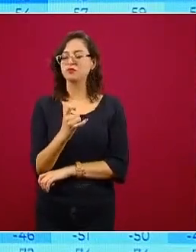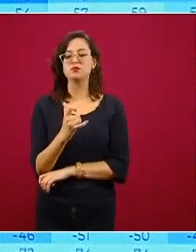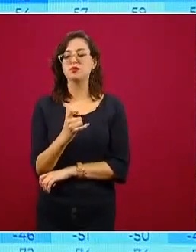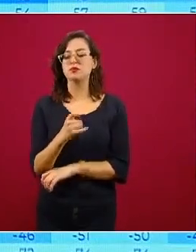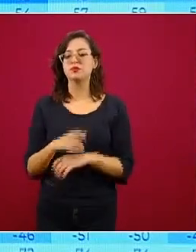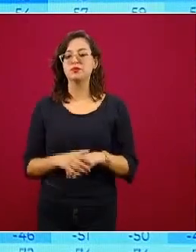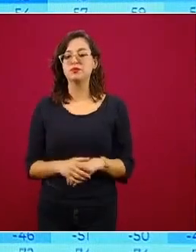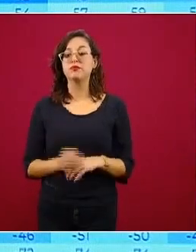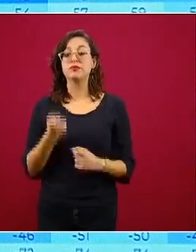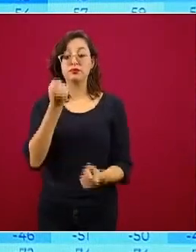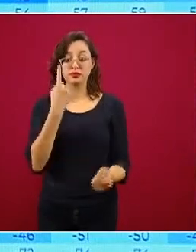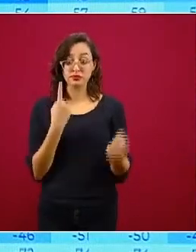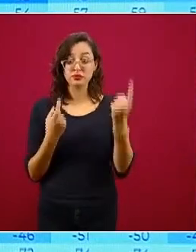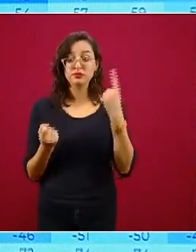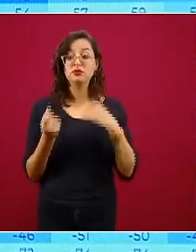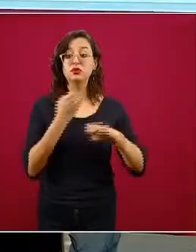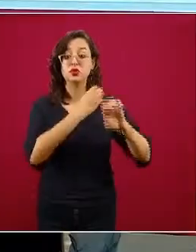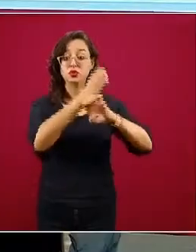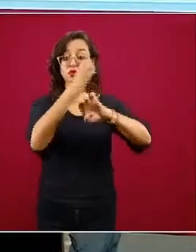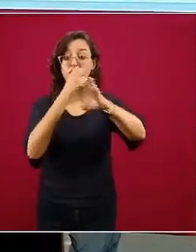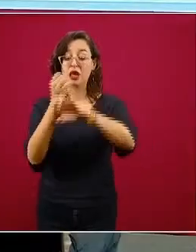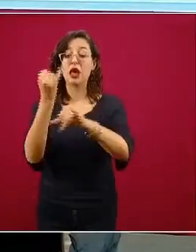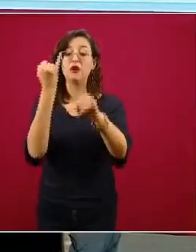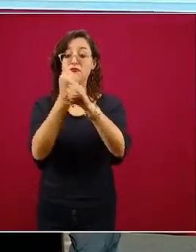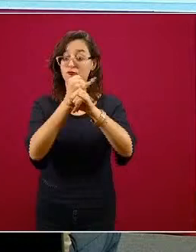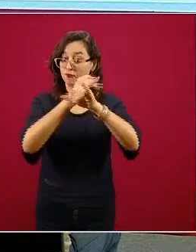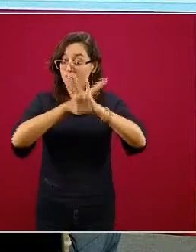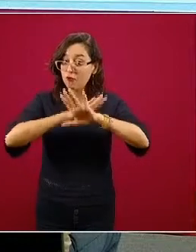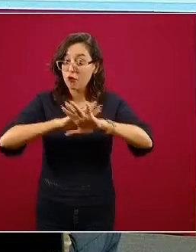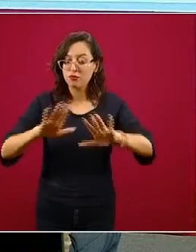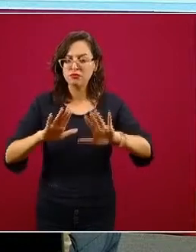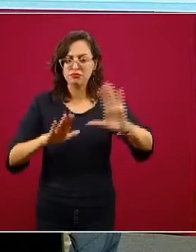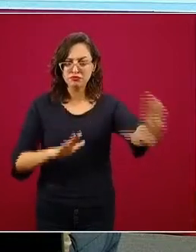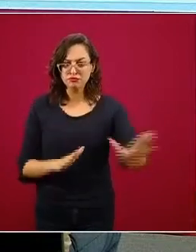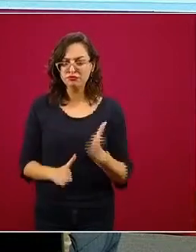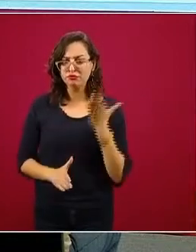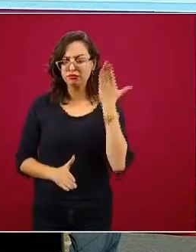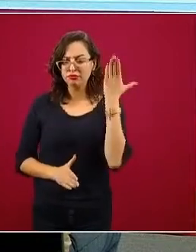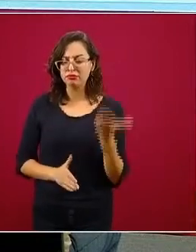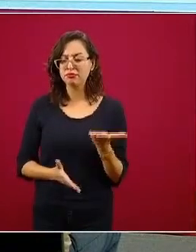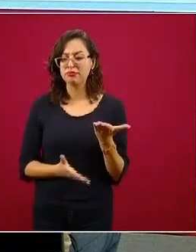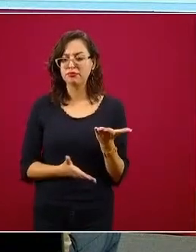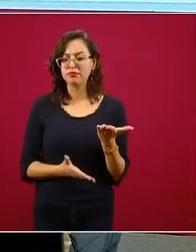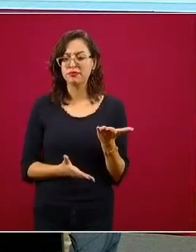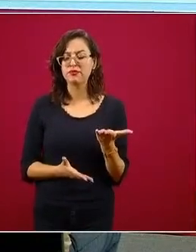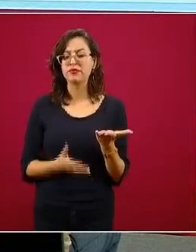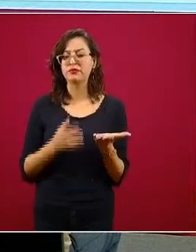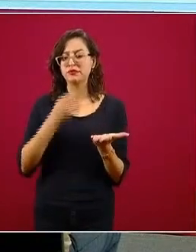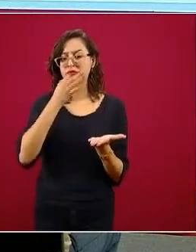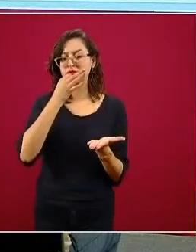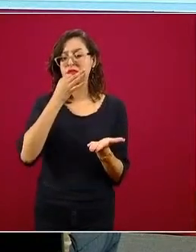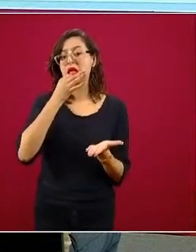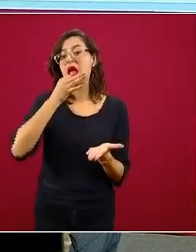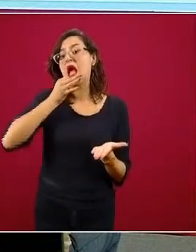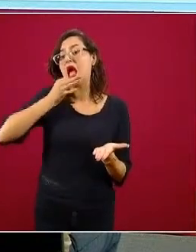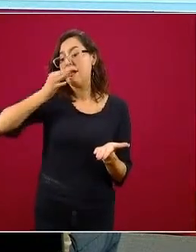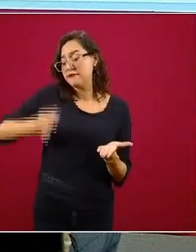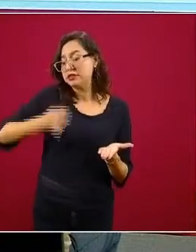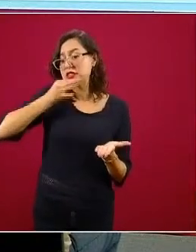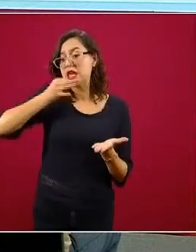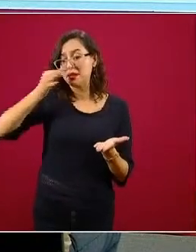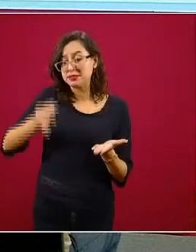consistente. Hay estados en donde la información que tenemos a la mano, porque se notifica a través de los